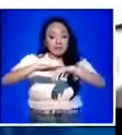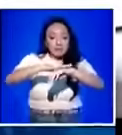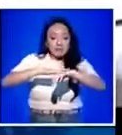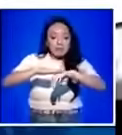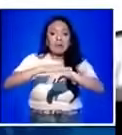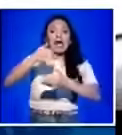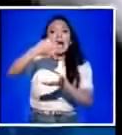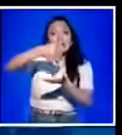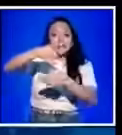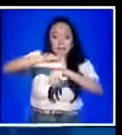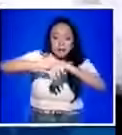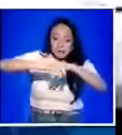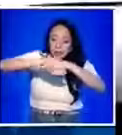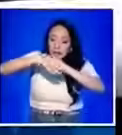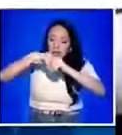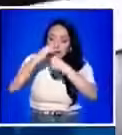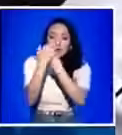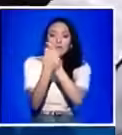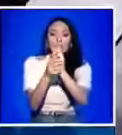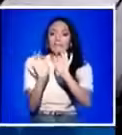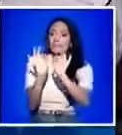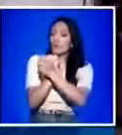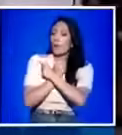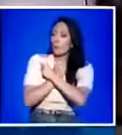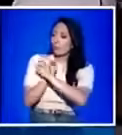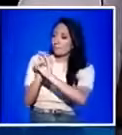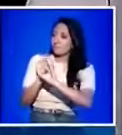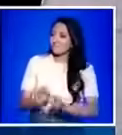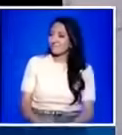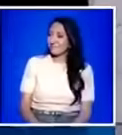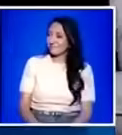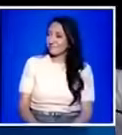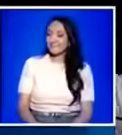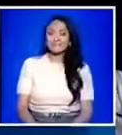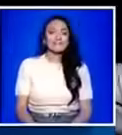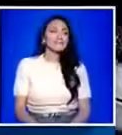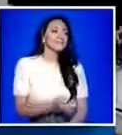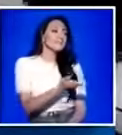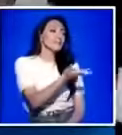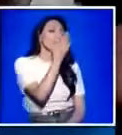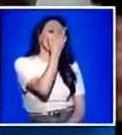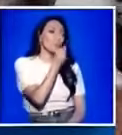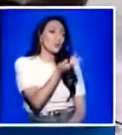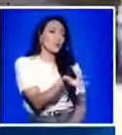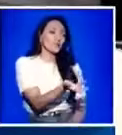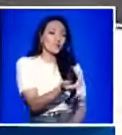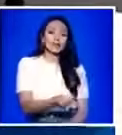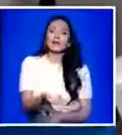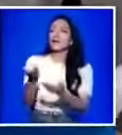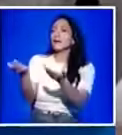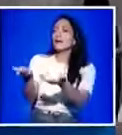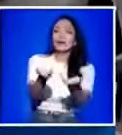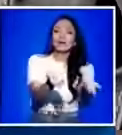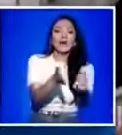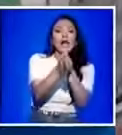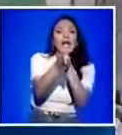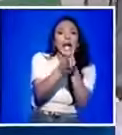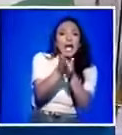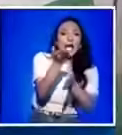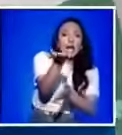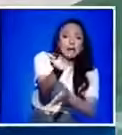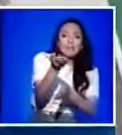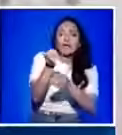karité, manteca de cacao. Se y son todo mucho amor. Muchísimas gracias. Todo esto, la reactivación económica. Mire, nuestro café, nuestros